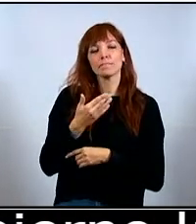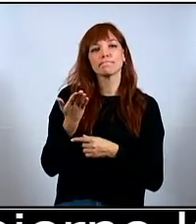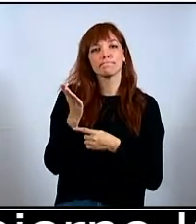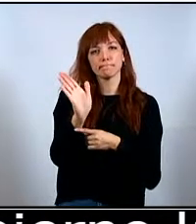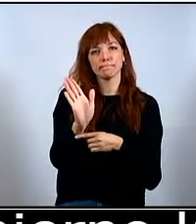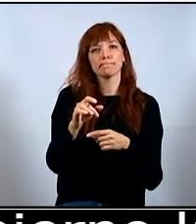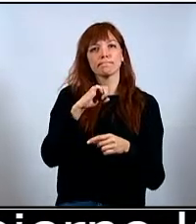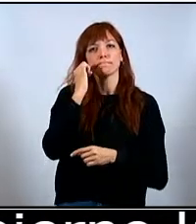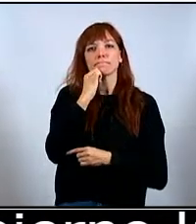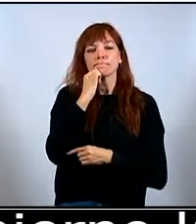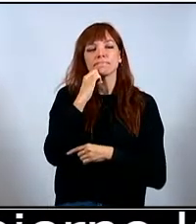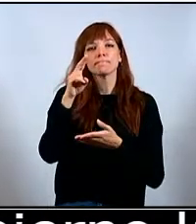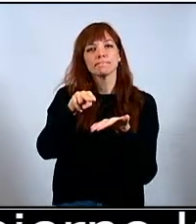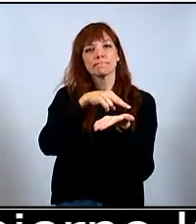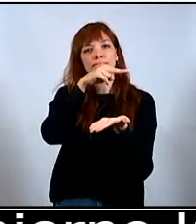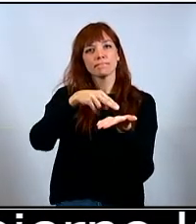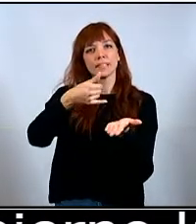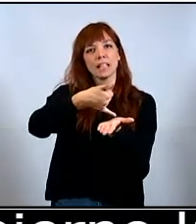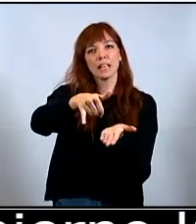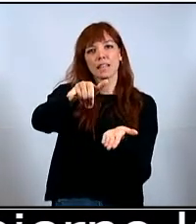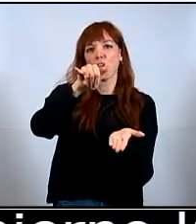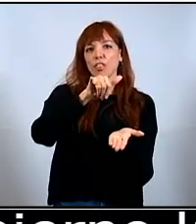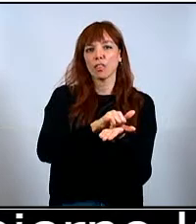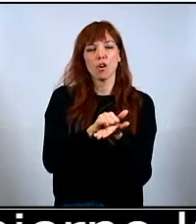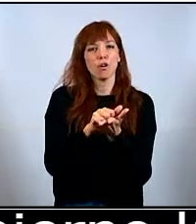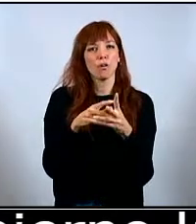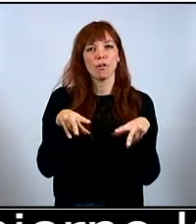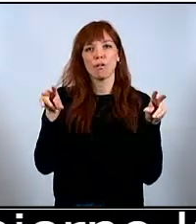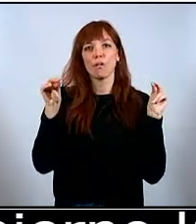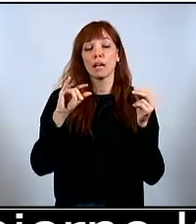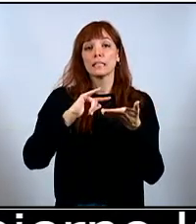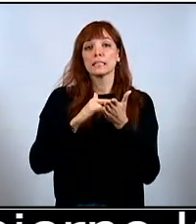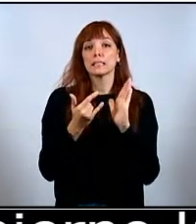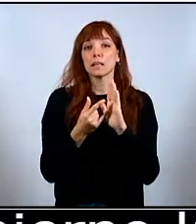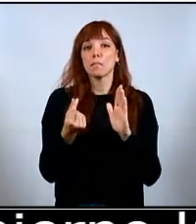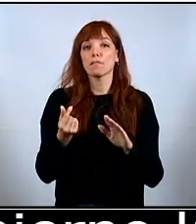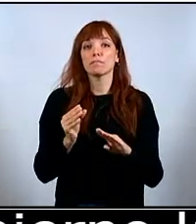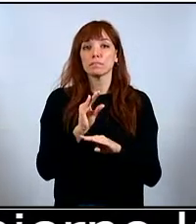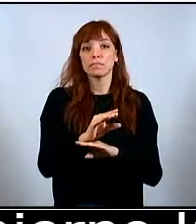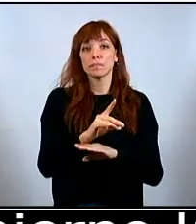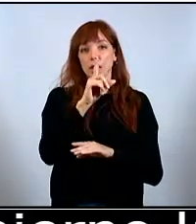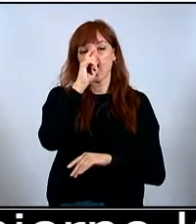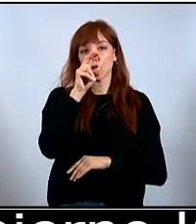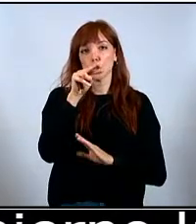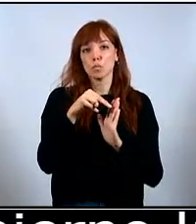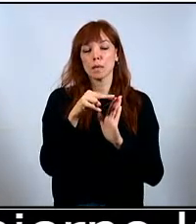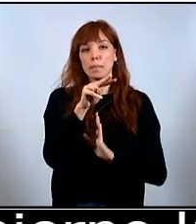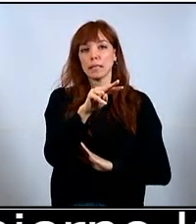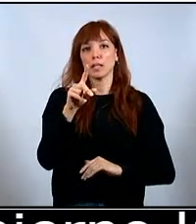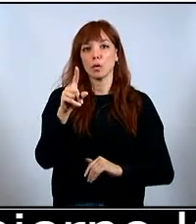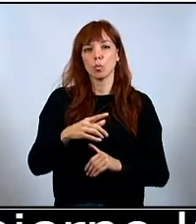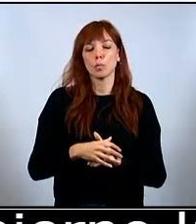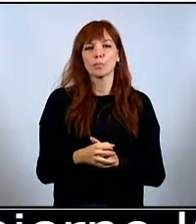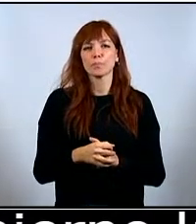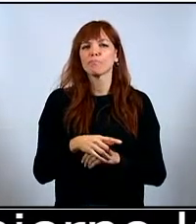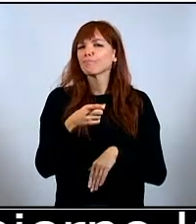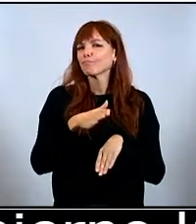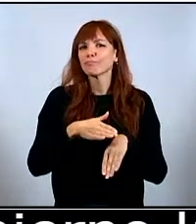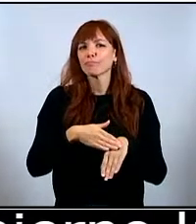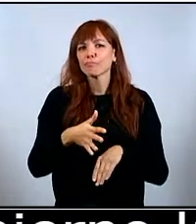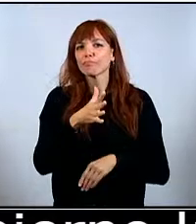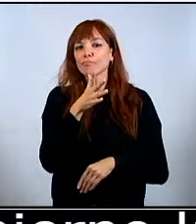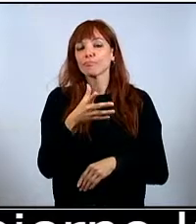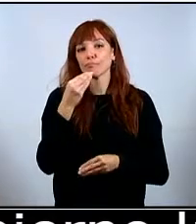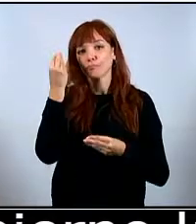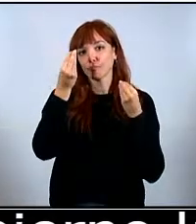revoque la liquidación definitiva del sistema de financiación autonómico del 2021. Esto viene motivado por la decisión del